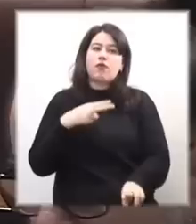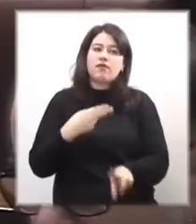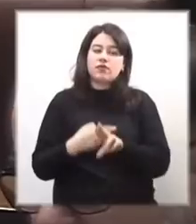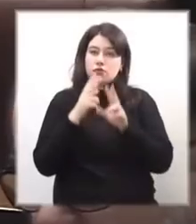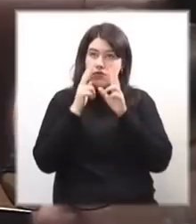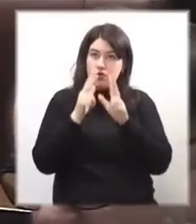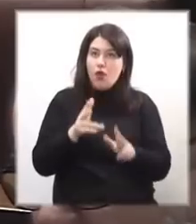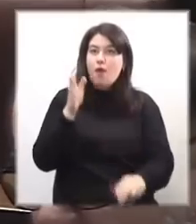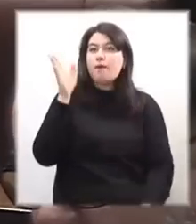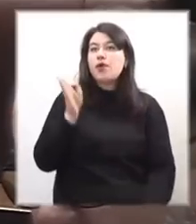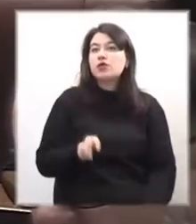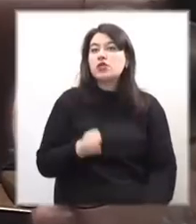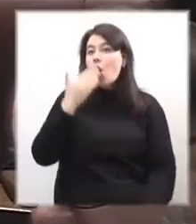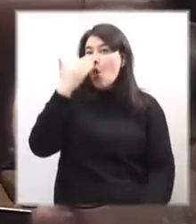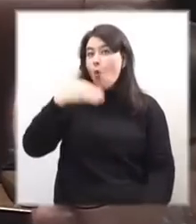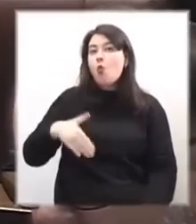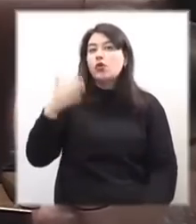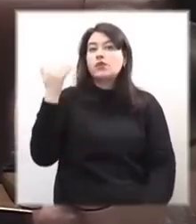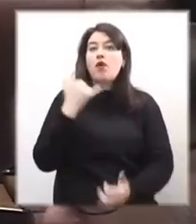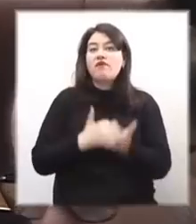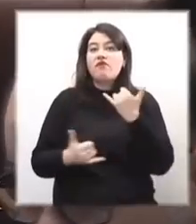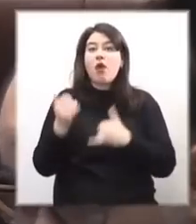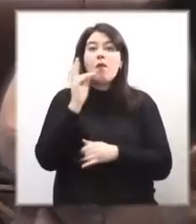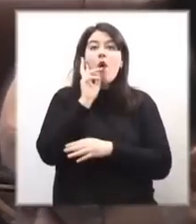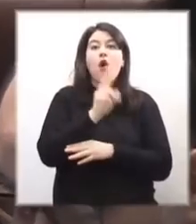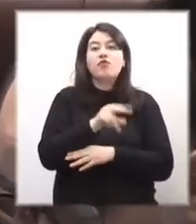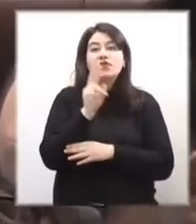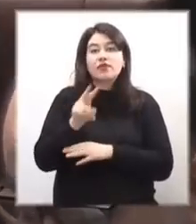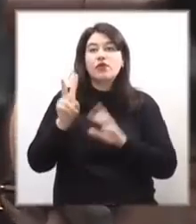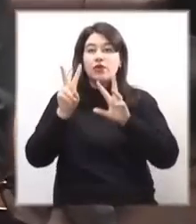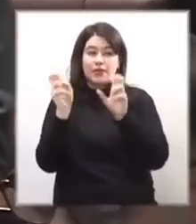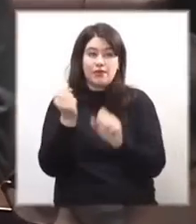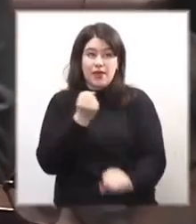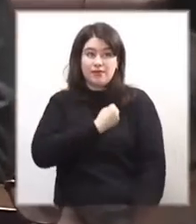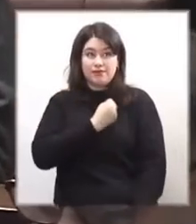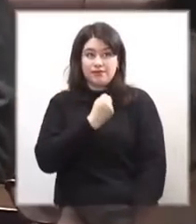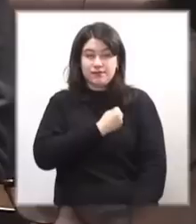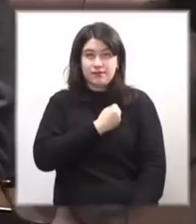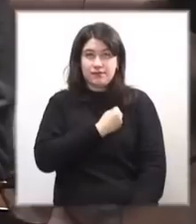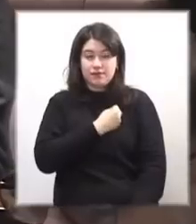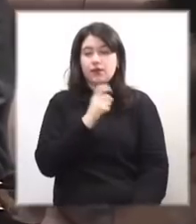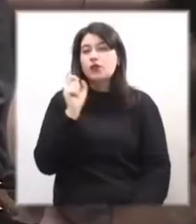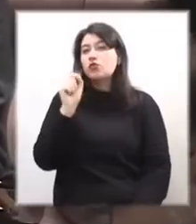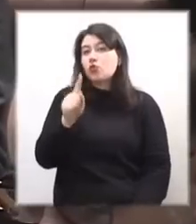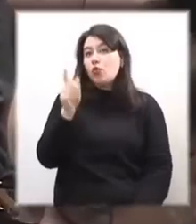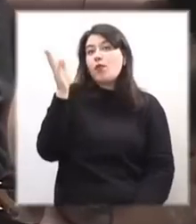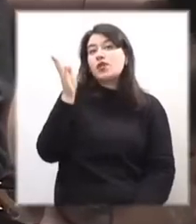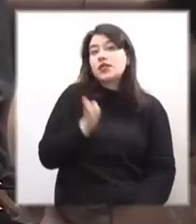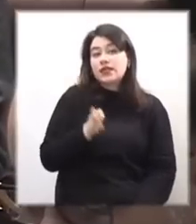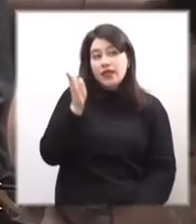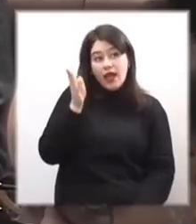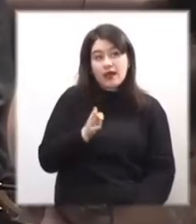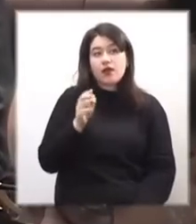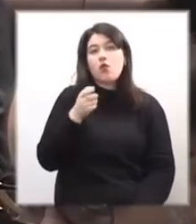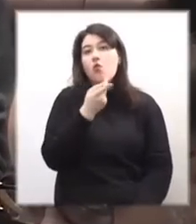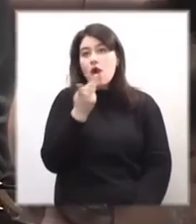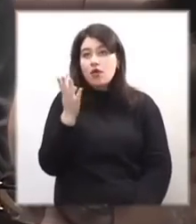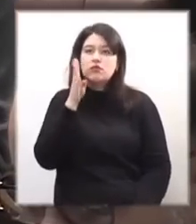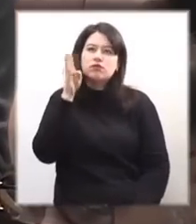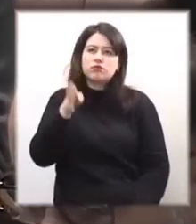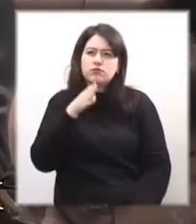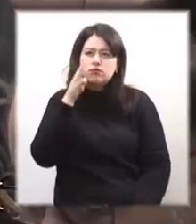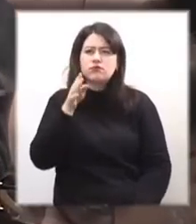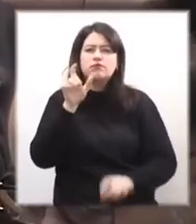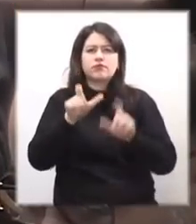digo, estos porcentajes los saco del último informe del Observatorio en materia de homicidios, con los porcentajes de ocurrencia y la frecuencia